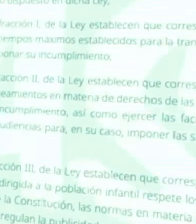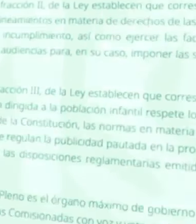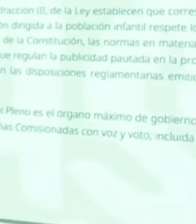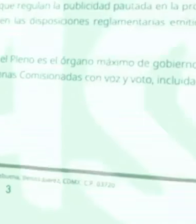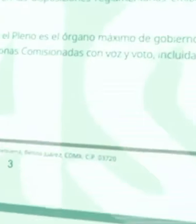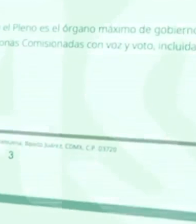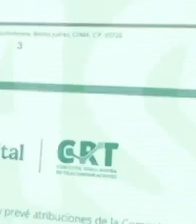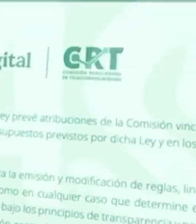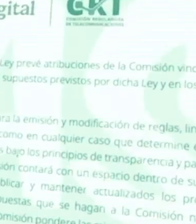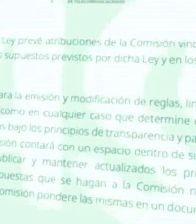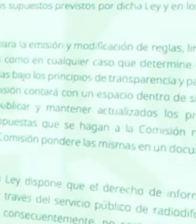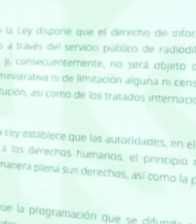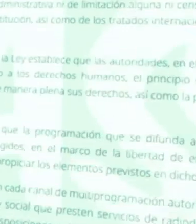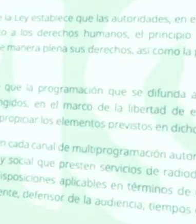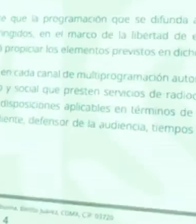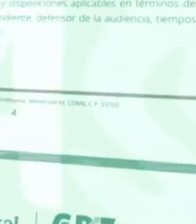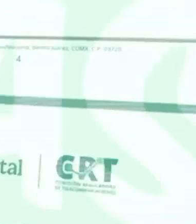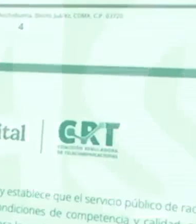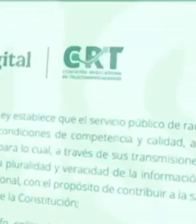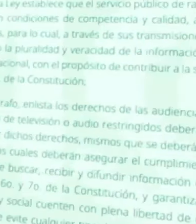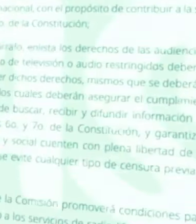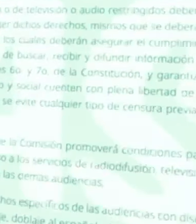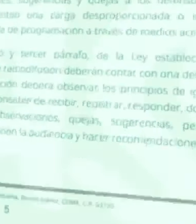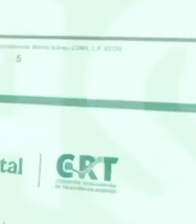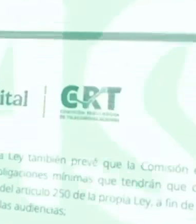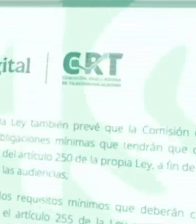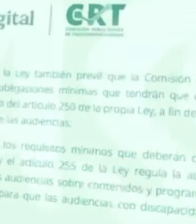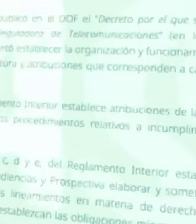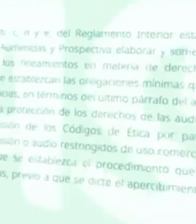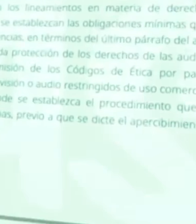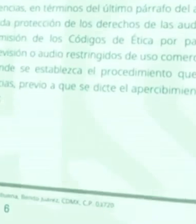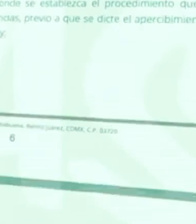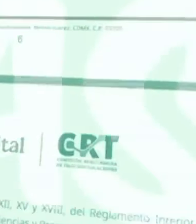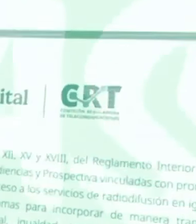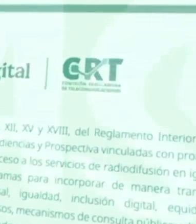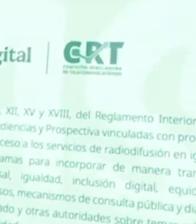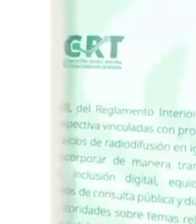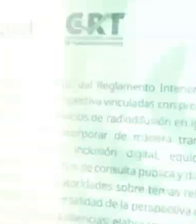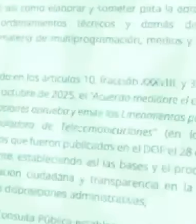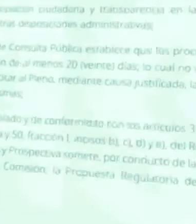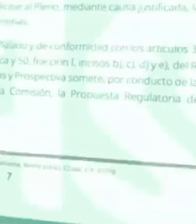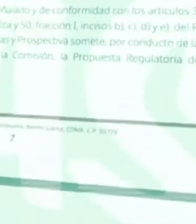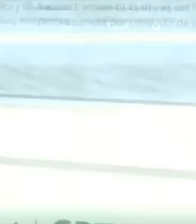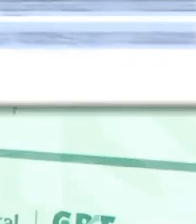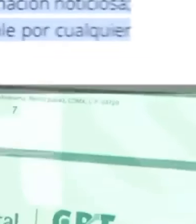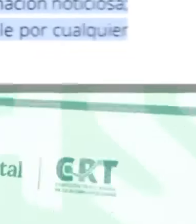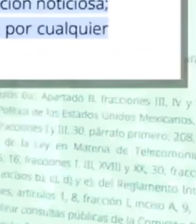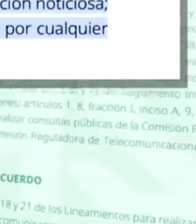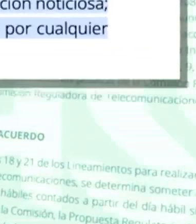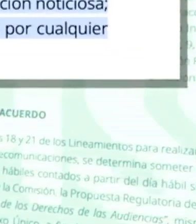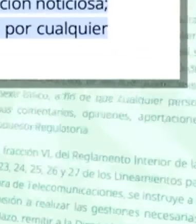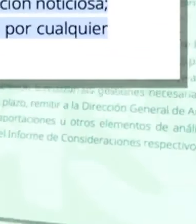gobierno para censurar, regular contenidos ni suspender transmisiones de radio o televisión. Tienen como único objetivo garantizar que las